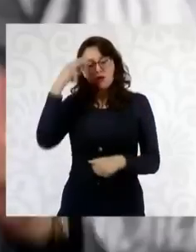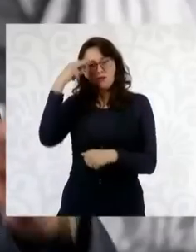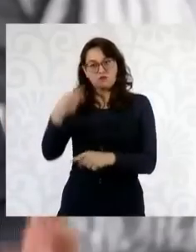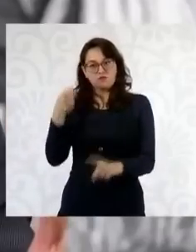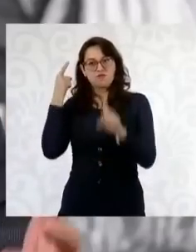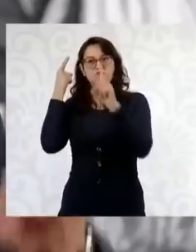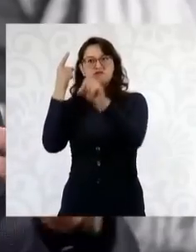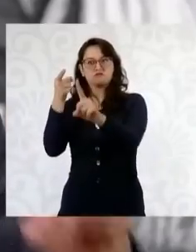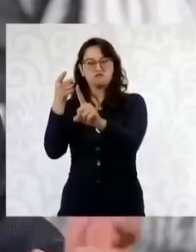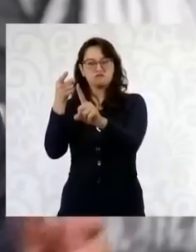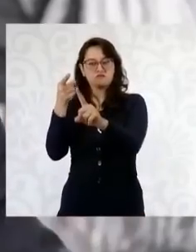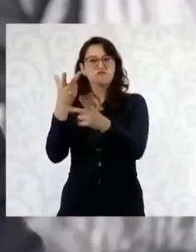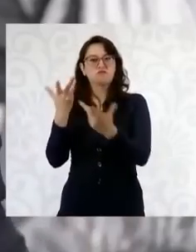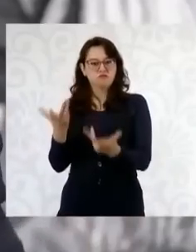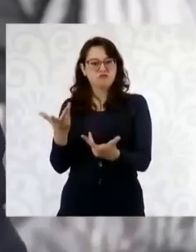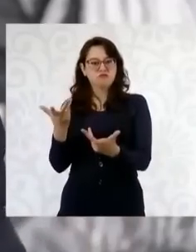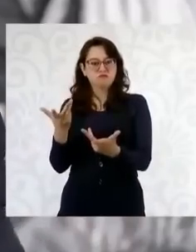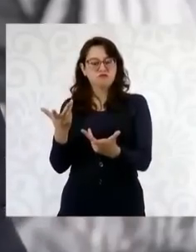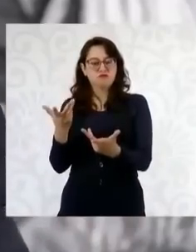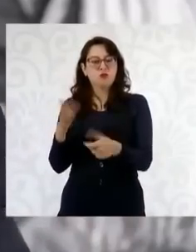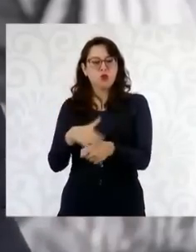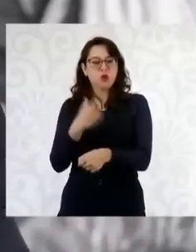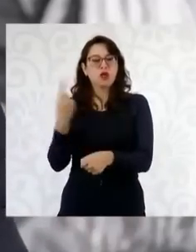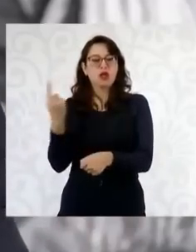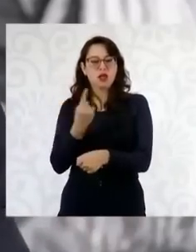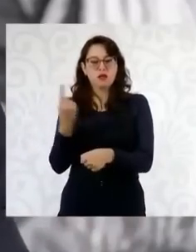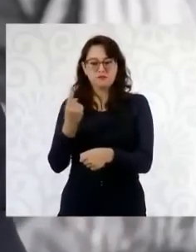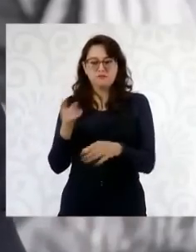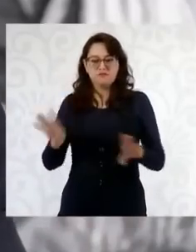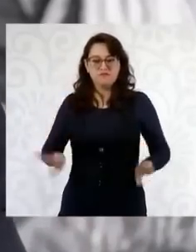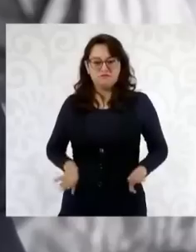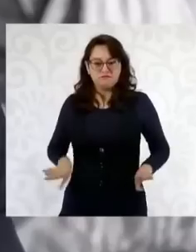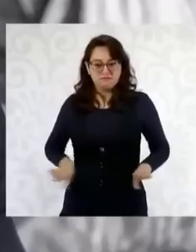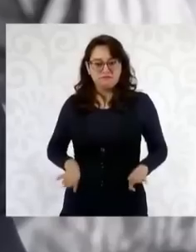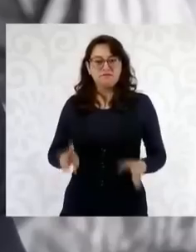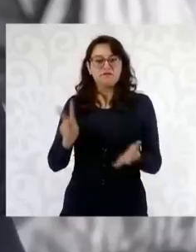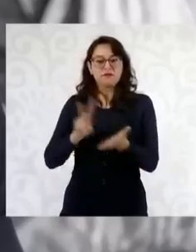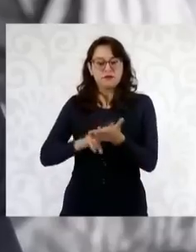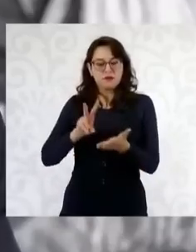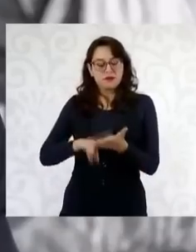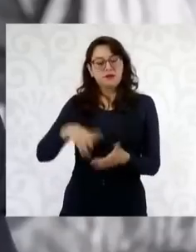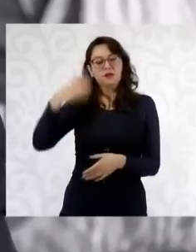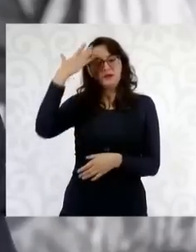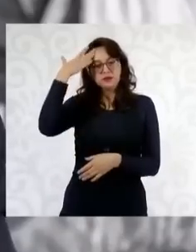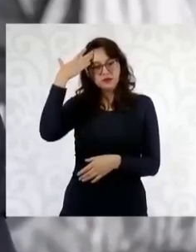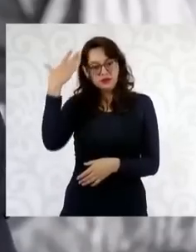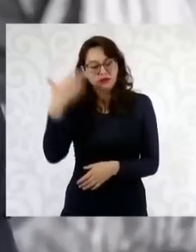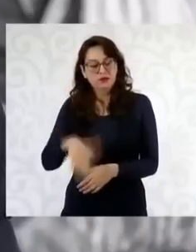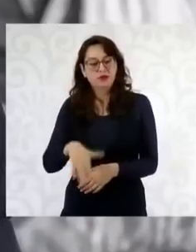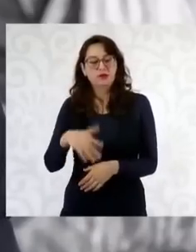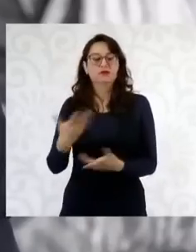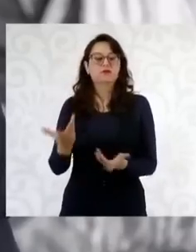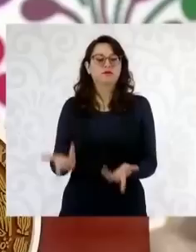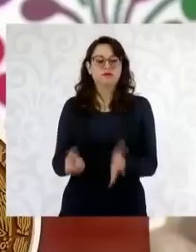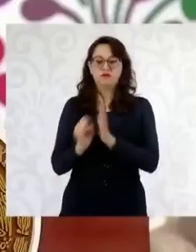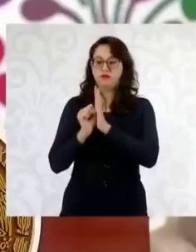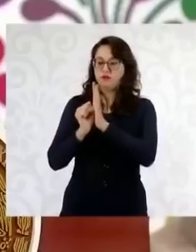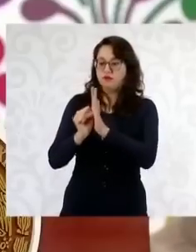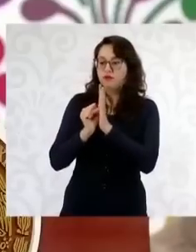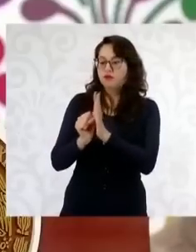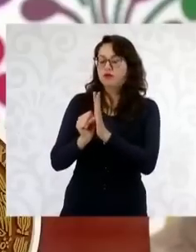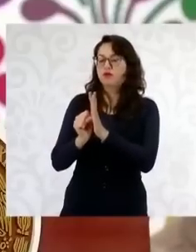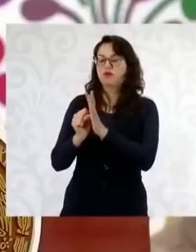nutre, por un lado, se ha dicho, de los valores, los saberes, los referentes simbólicos de nuestras